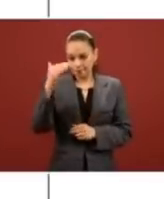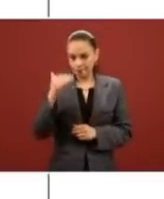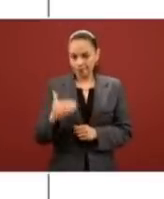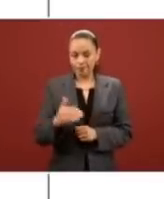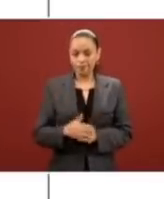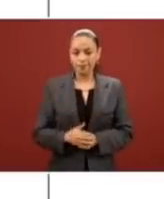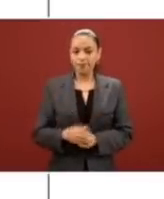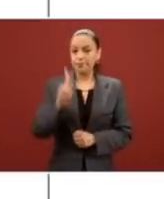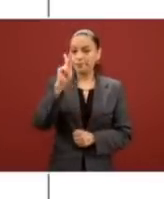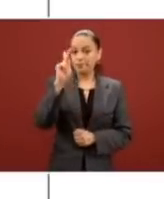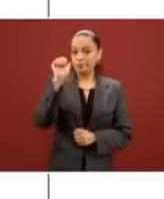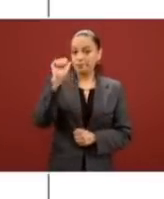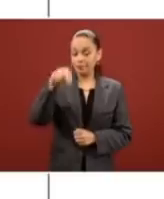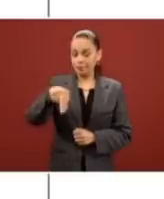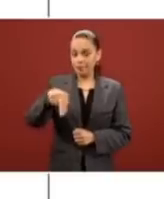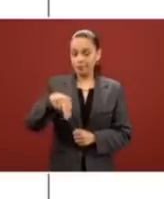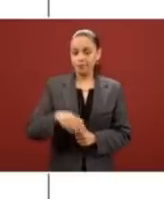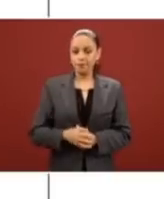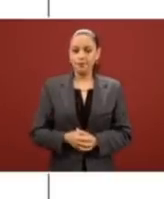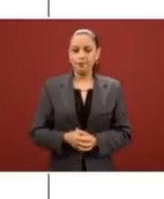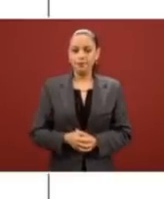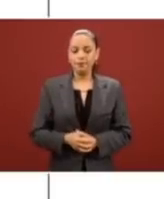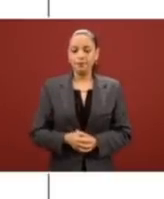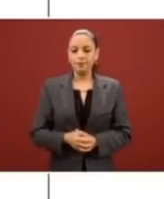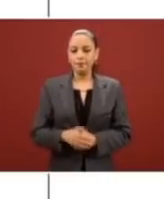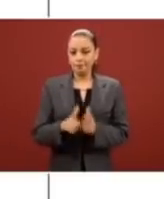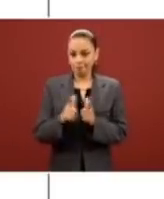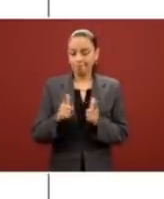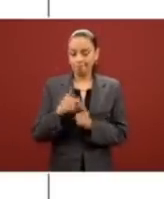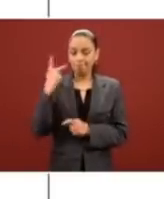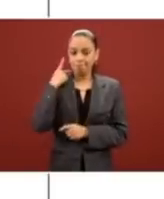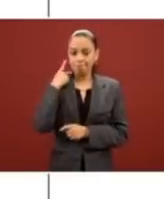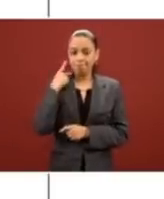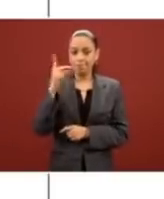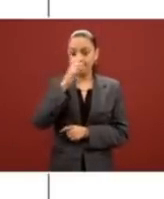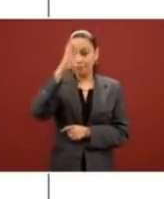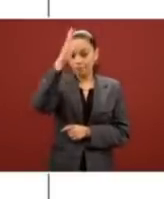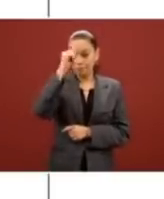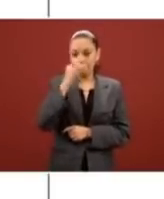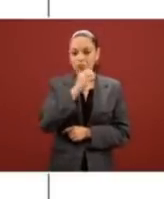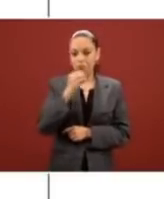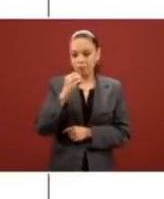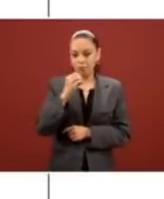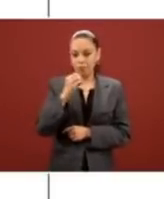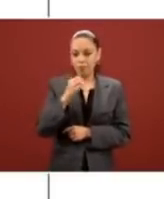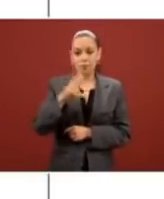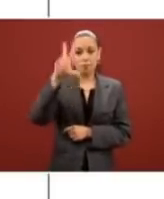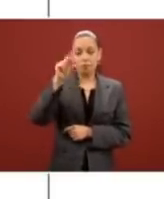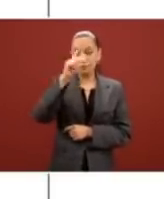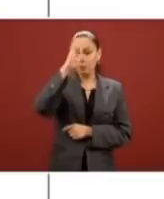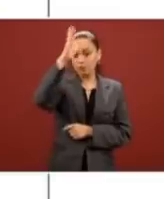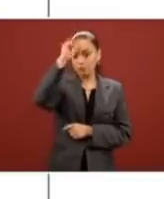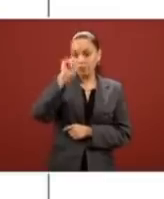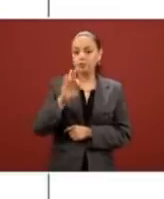el PAN, a favor, 0, en contra, 46,